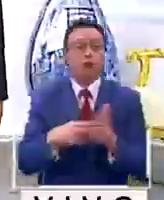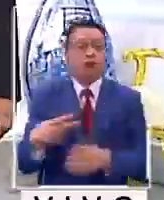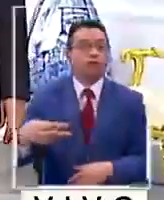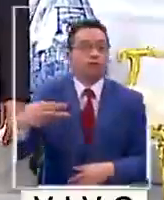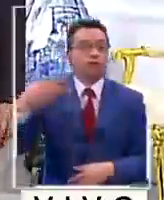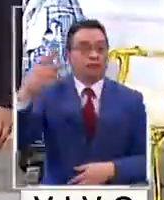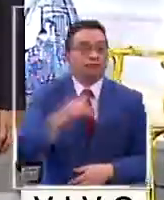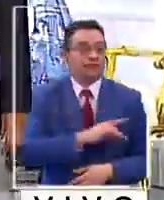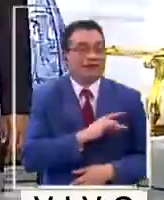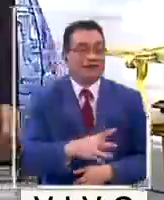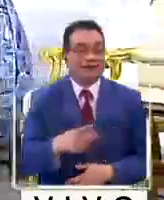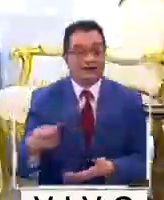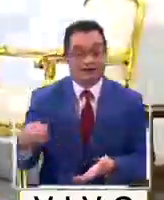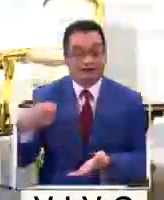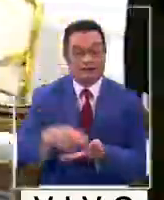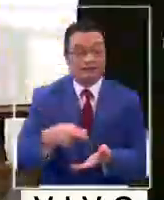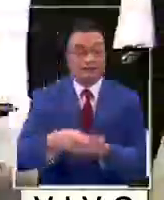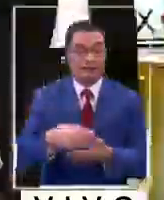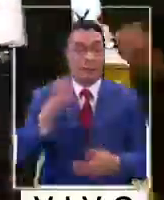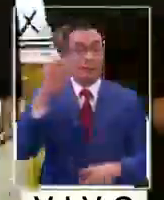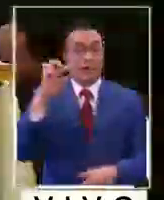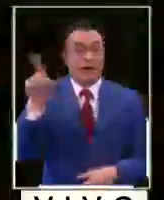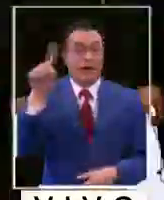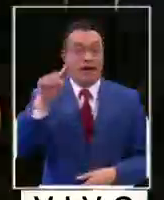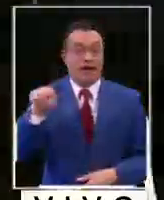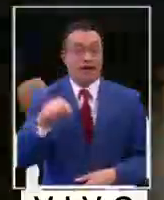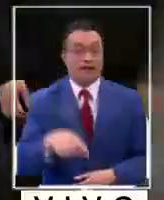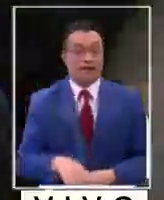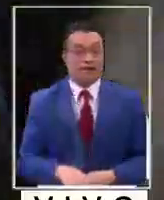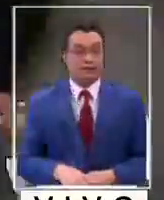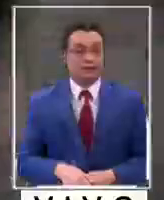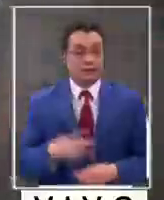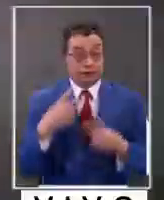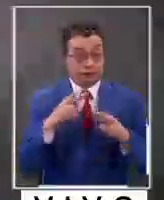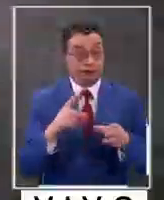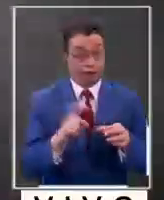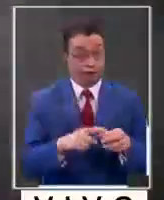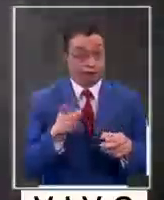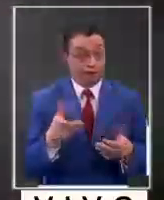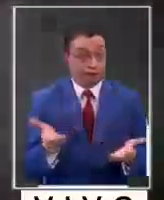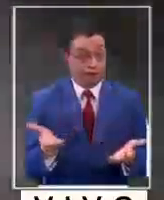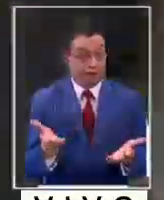Chile, las inversiones del Partido Socialista, su partido.